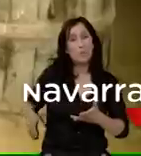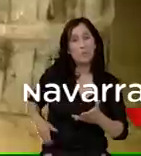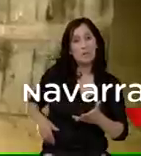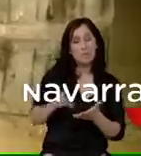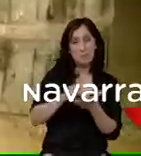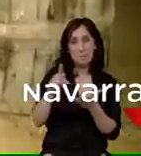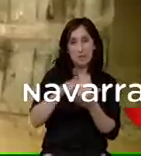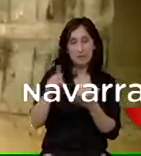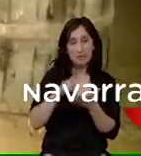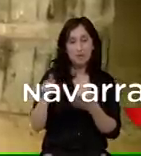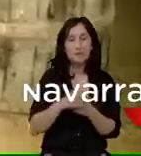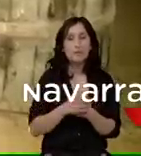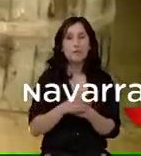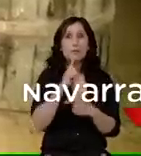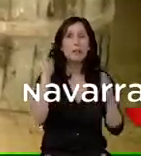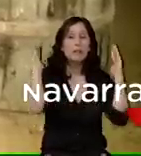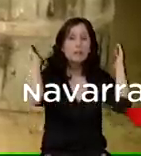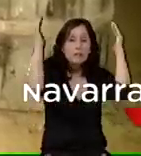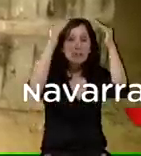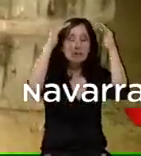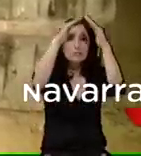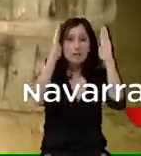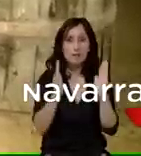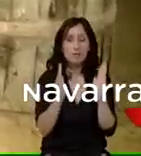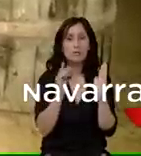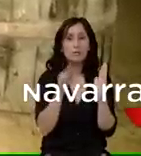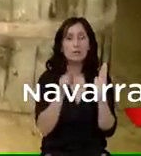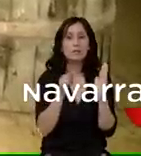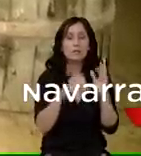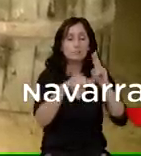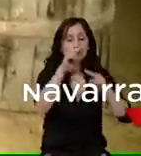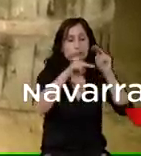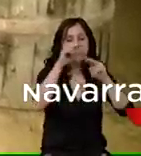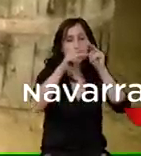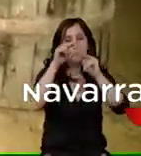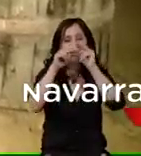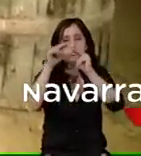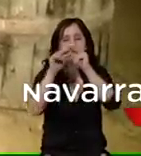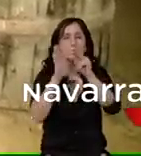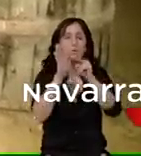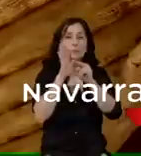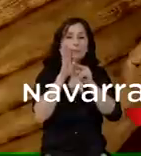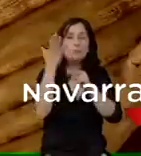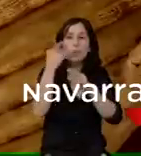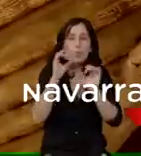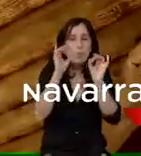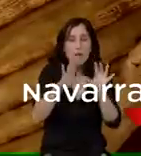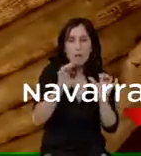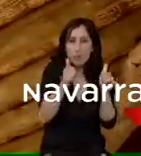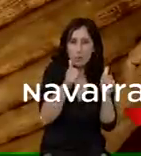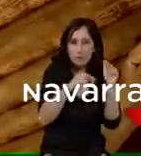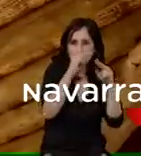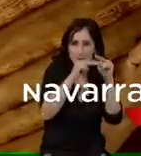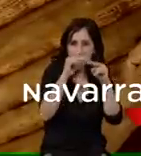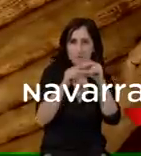le hicimos el tejado, que se reconstruyó como estaba a forma original, con el